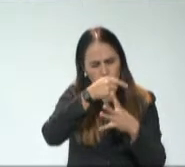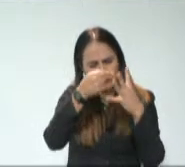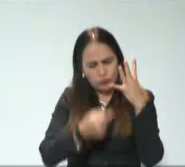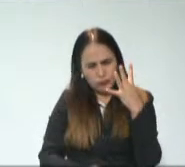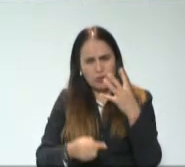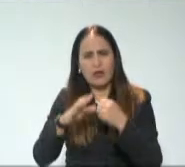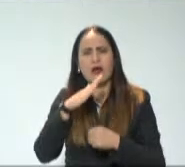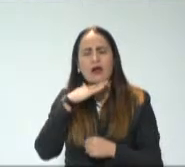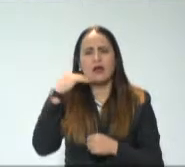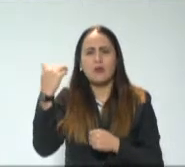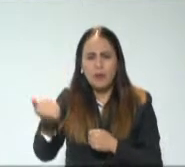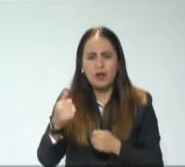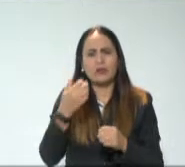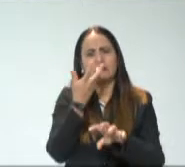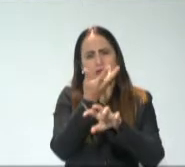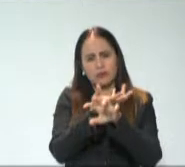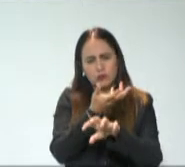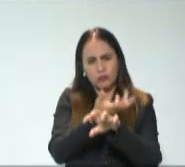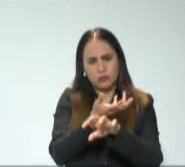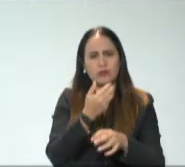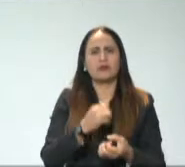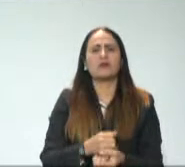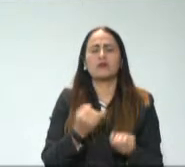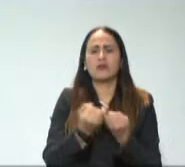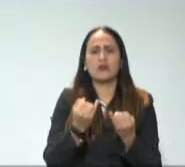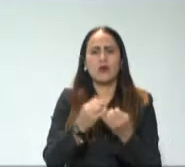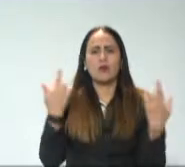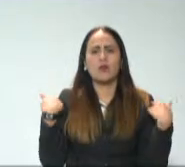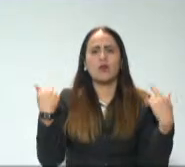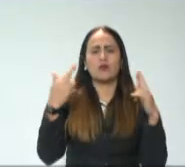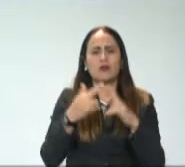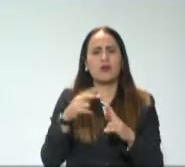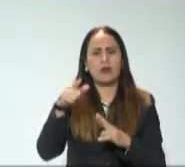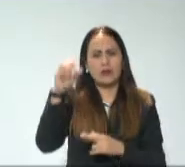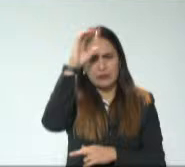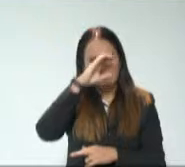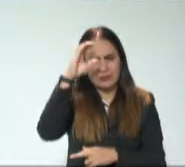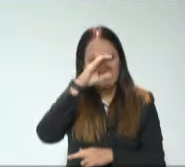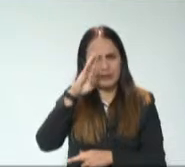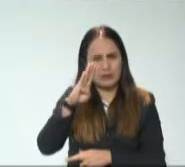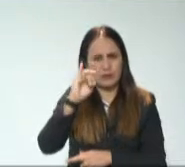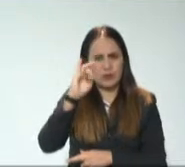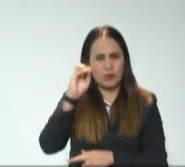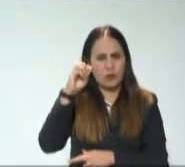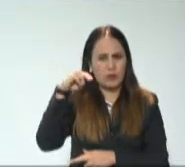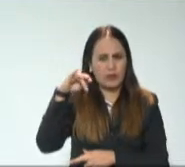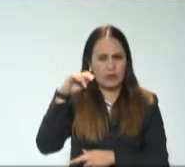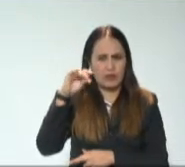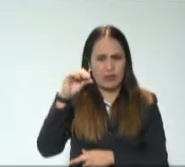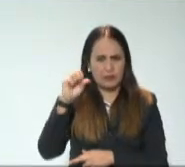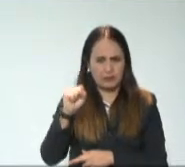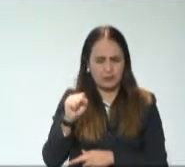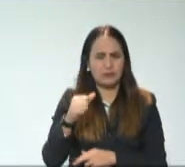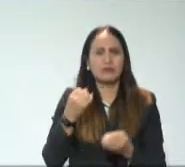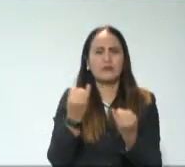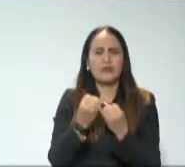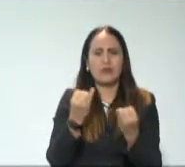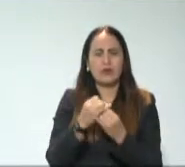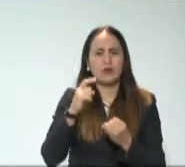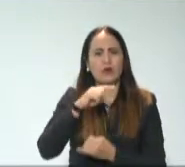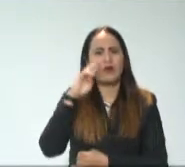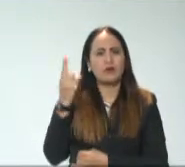Alemania en Estados Unidos las preguntas que pudieran llegar del público yo te estoy también manteniendo